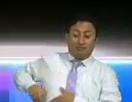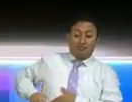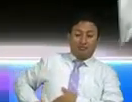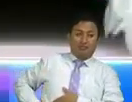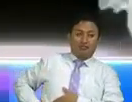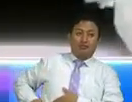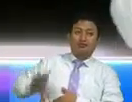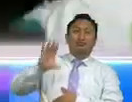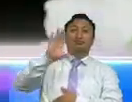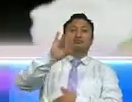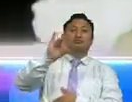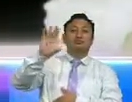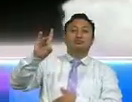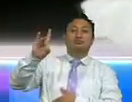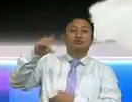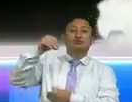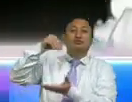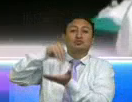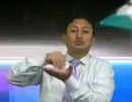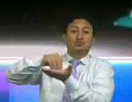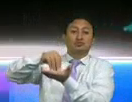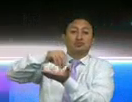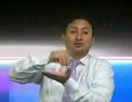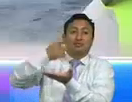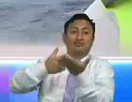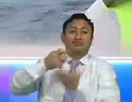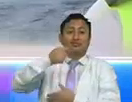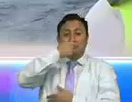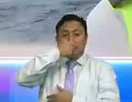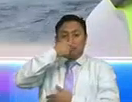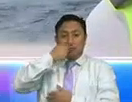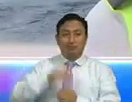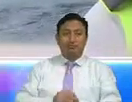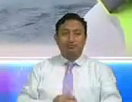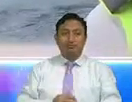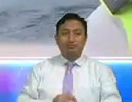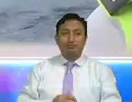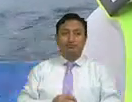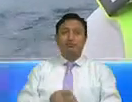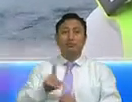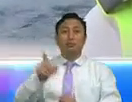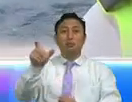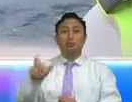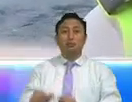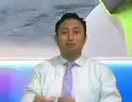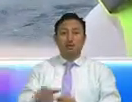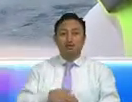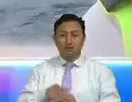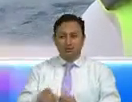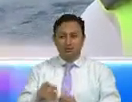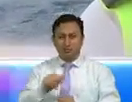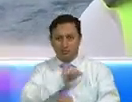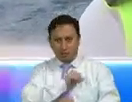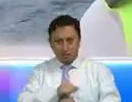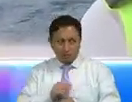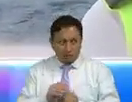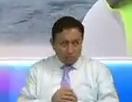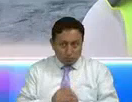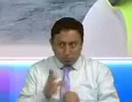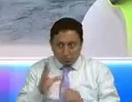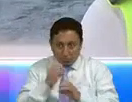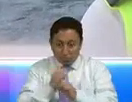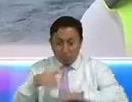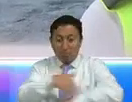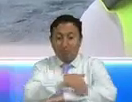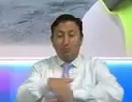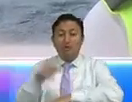encontraron 88 fundas pequeñas de lo que sería cocaína se puede identificar a una persona que se encontraba en una actitud esas fechas en horas de la noche en las calles